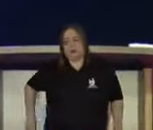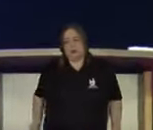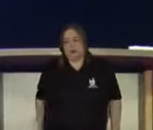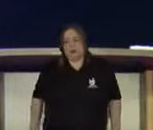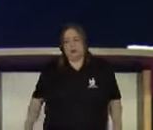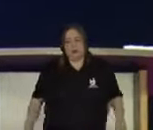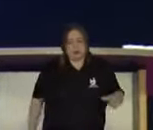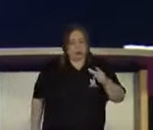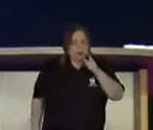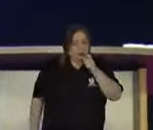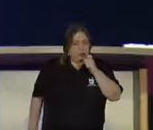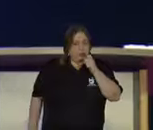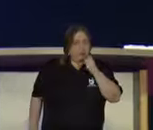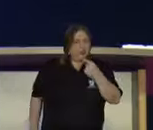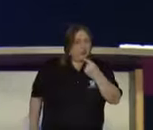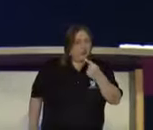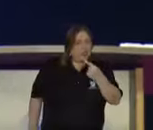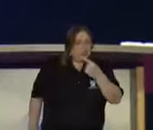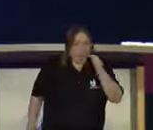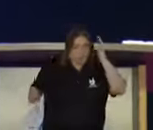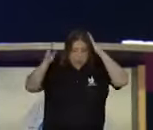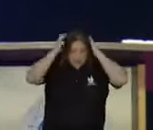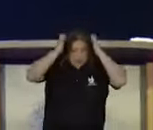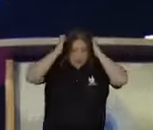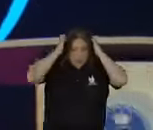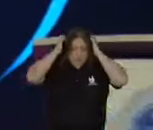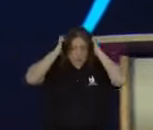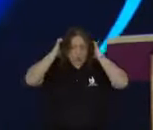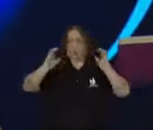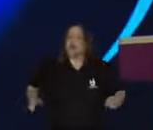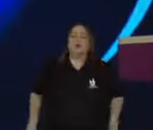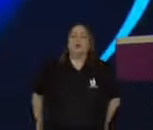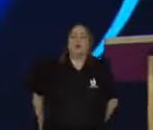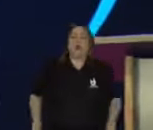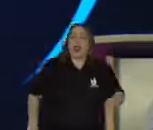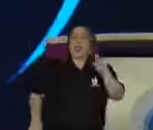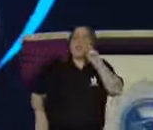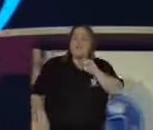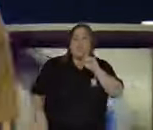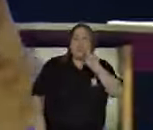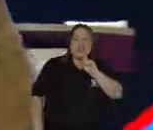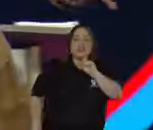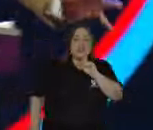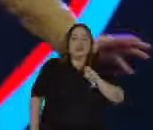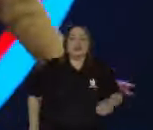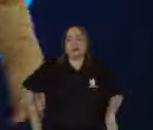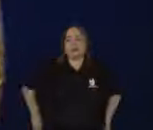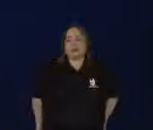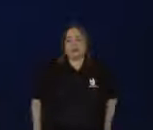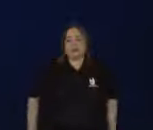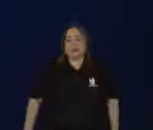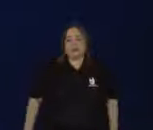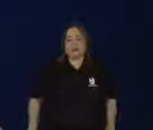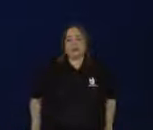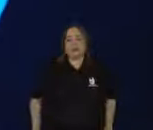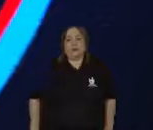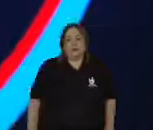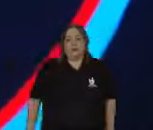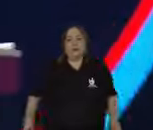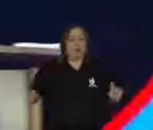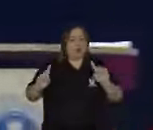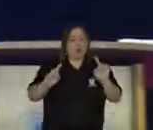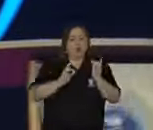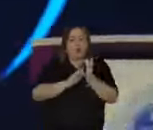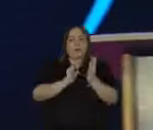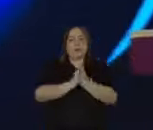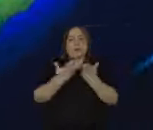¿Quién me dejó el shampoo y la maquinita de afeitar? Pero la corbata yo la dejé acá. Y mi Biblia, ¿dónde está mi Biblia?